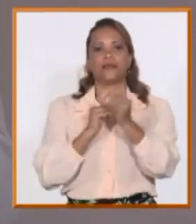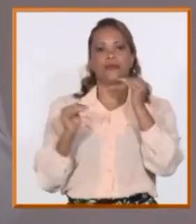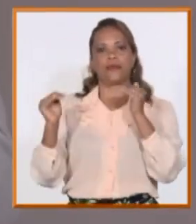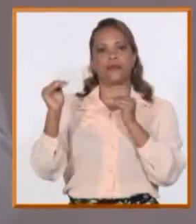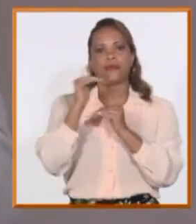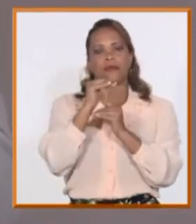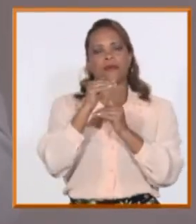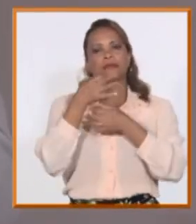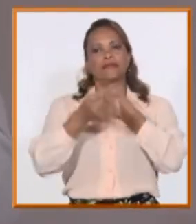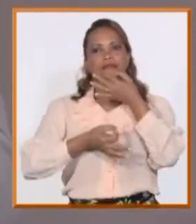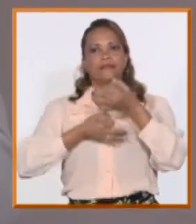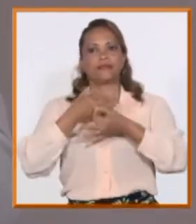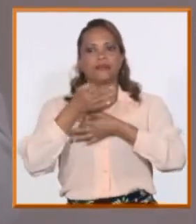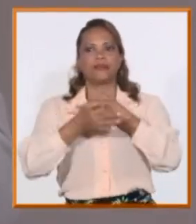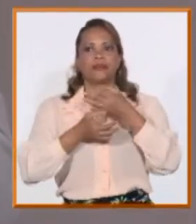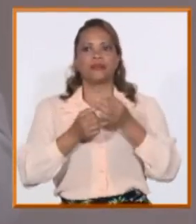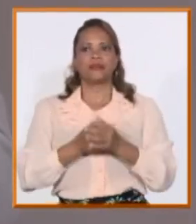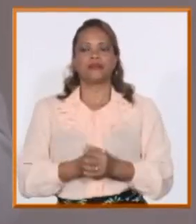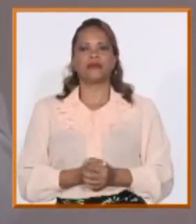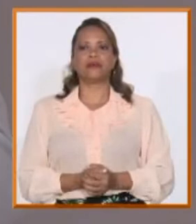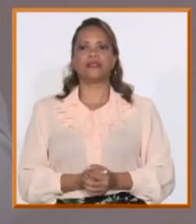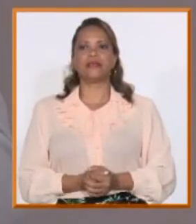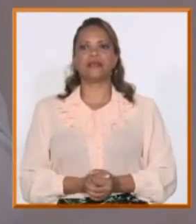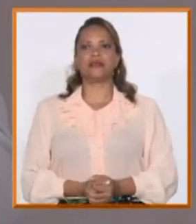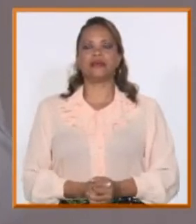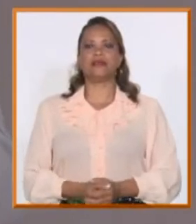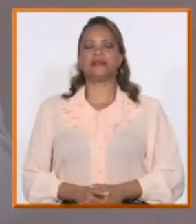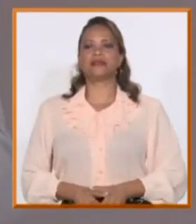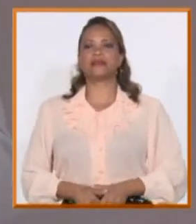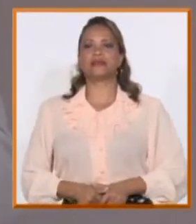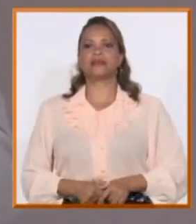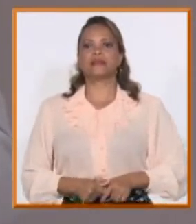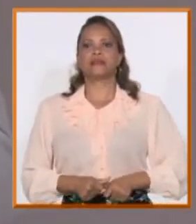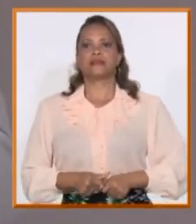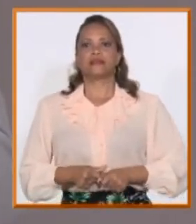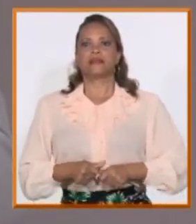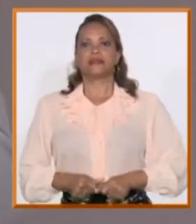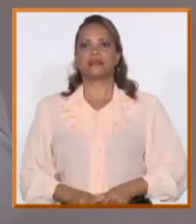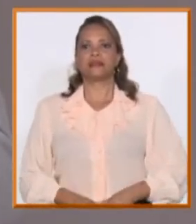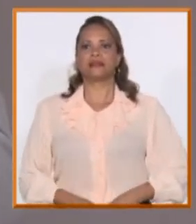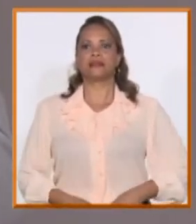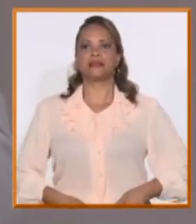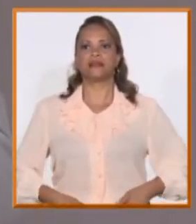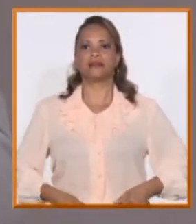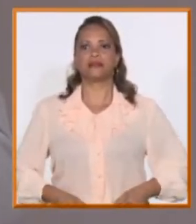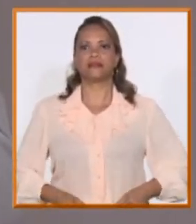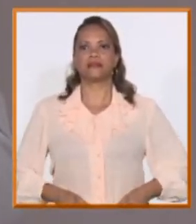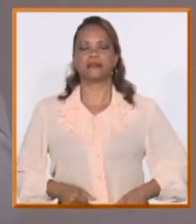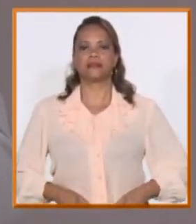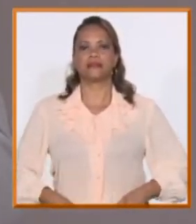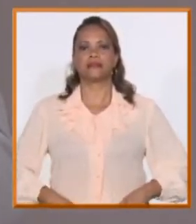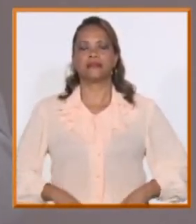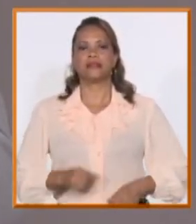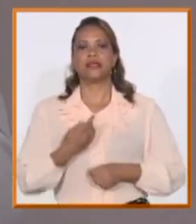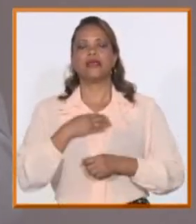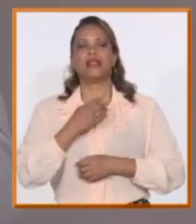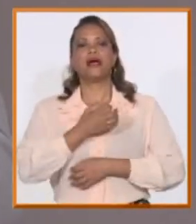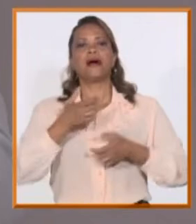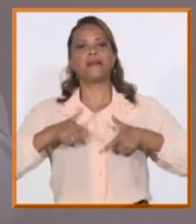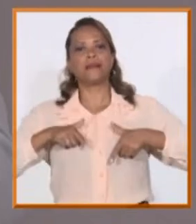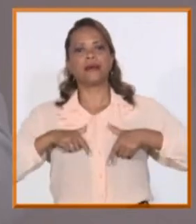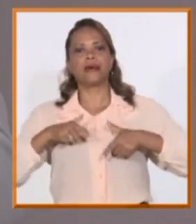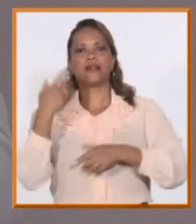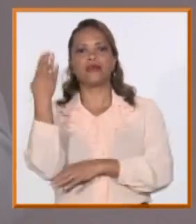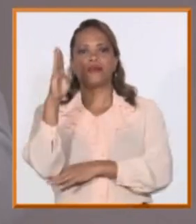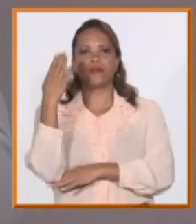también cuentan en estas historias que nos dejan los Juegos Múltiples. Por supuesto, hablar de la medalla de bronce de Leidis Beranes en la esgrima,